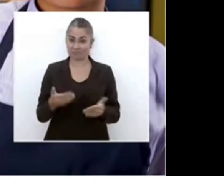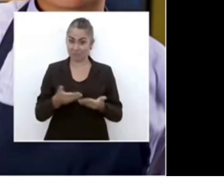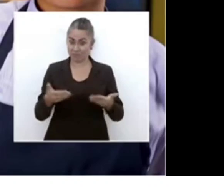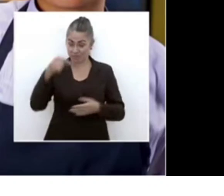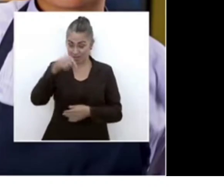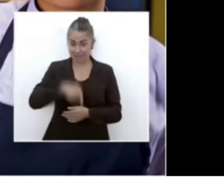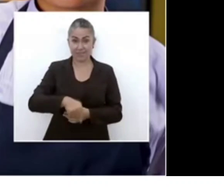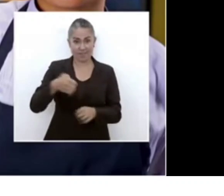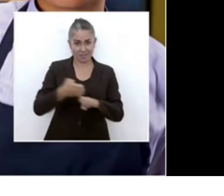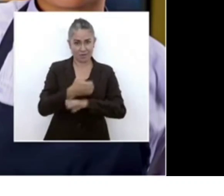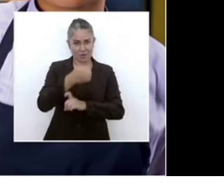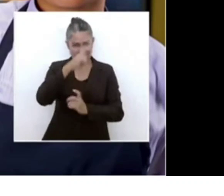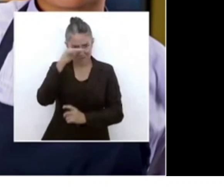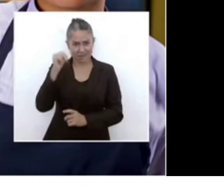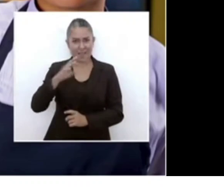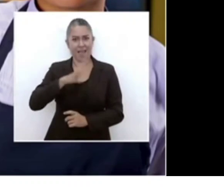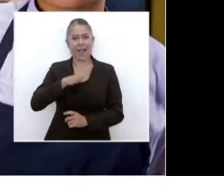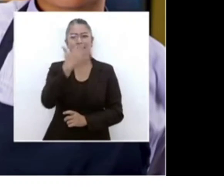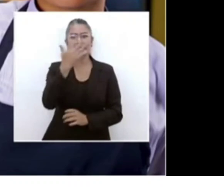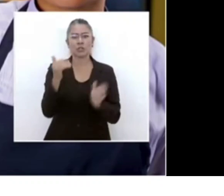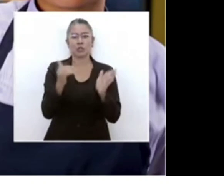están capacitando